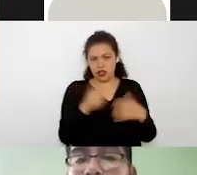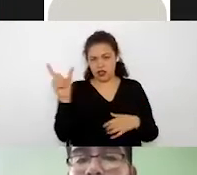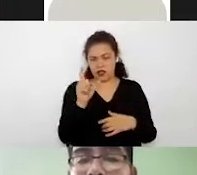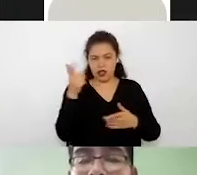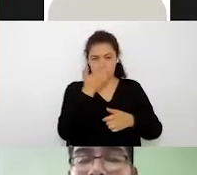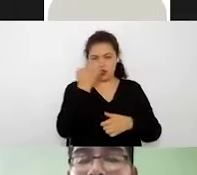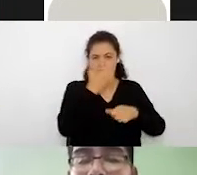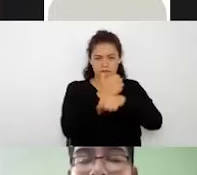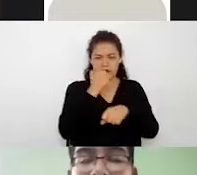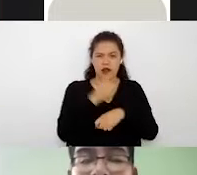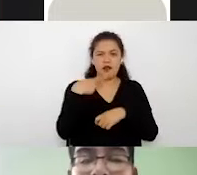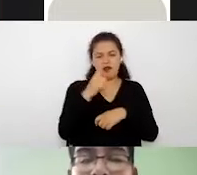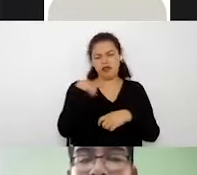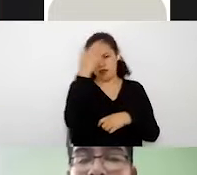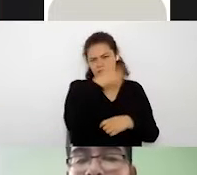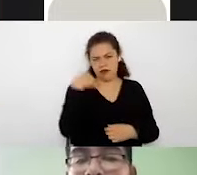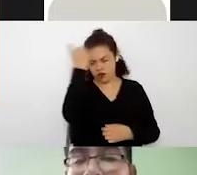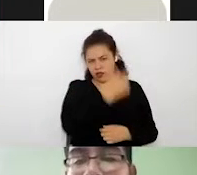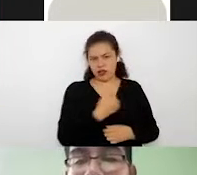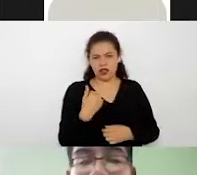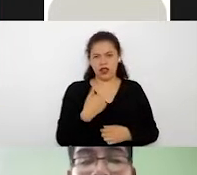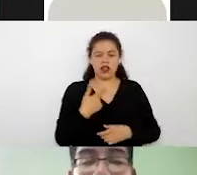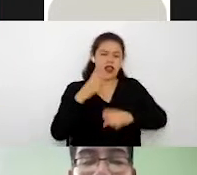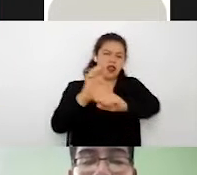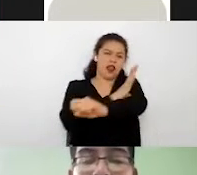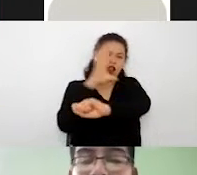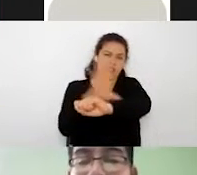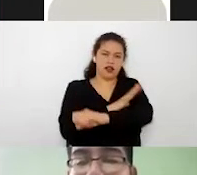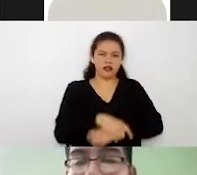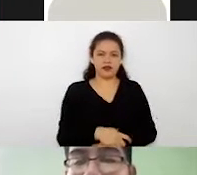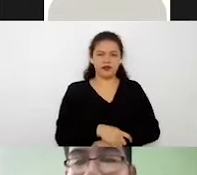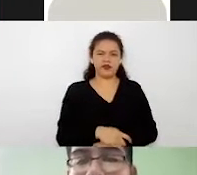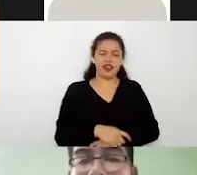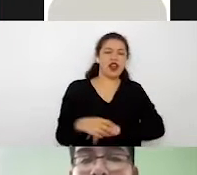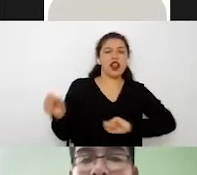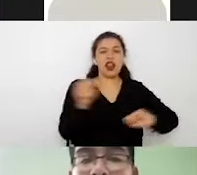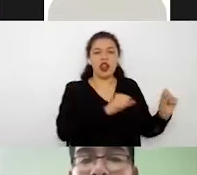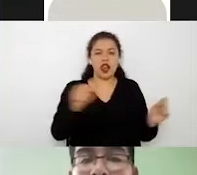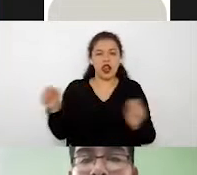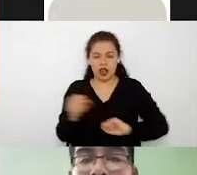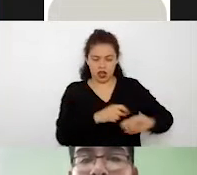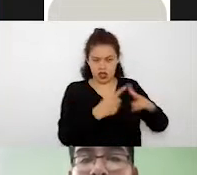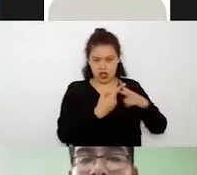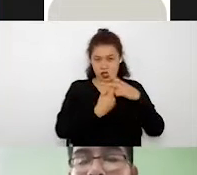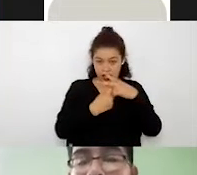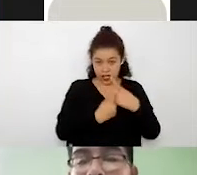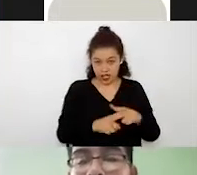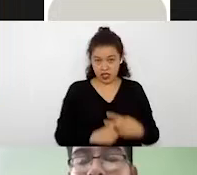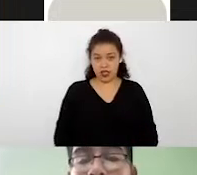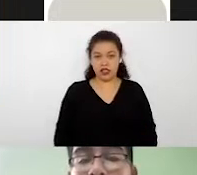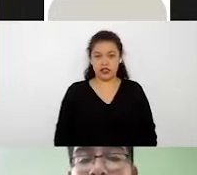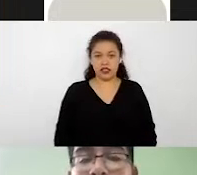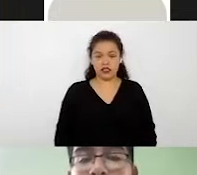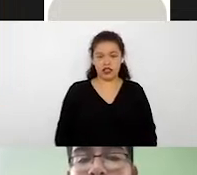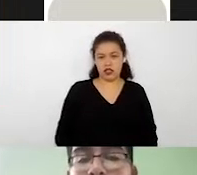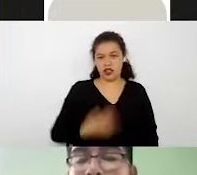primaria, pero me encontraba haciendo una revisión de una instalación eléctrica y empezó a temblar y justamente estábamos en compañía